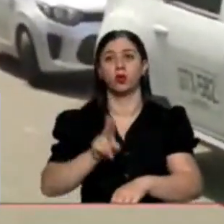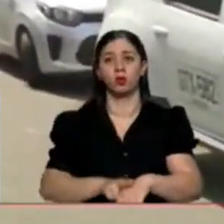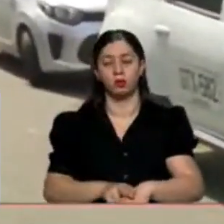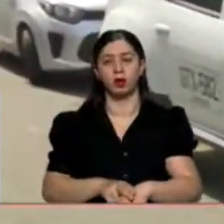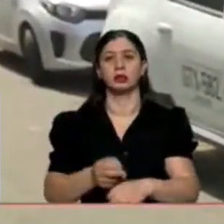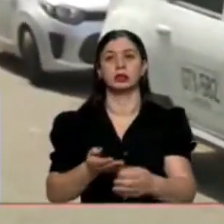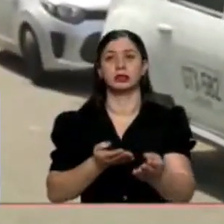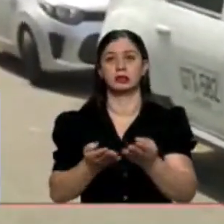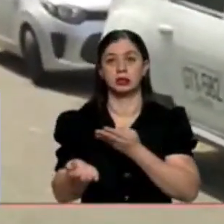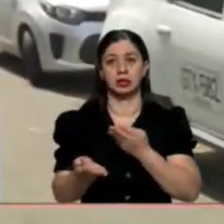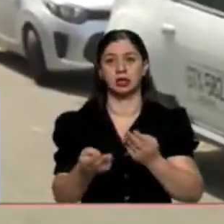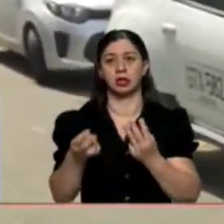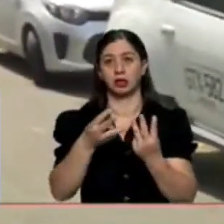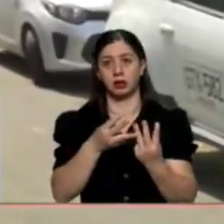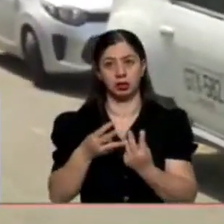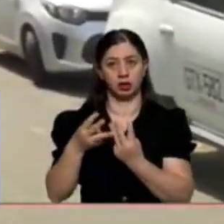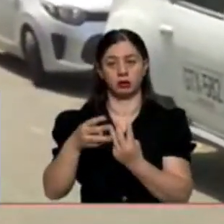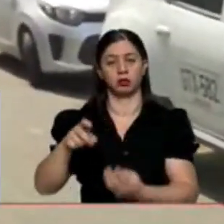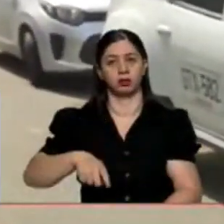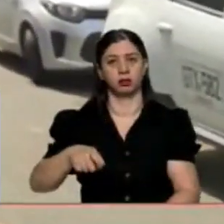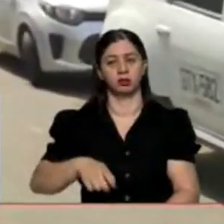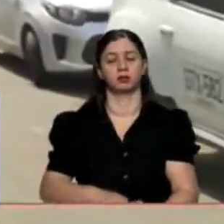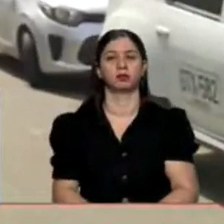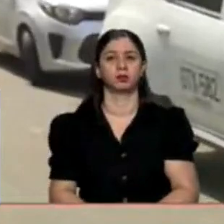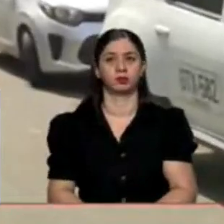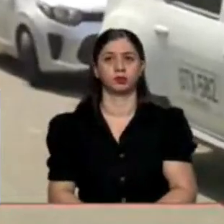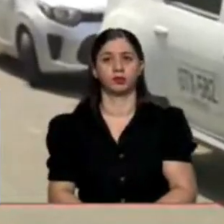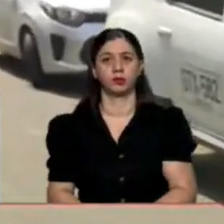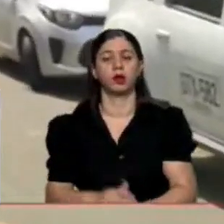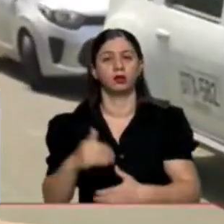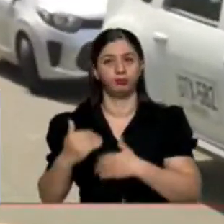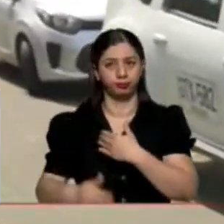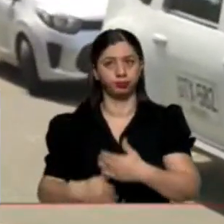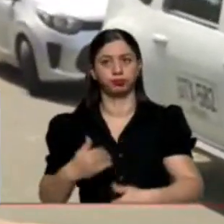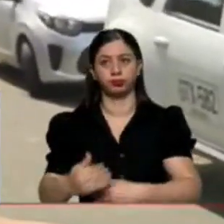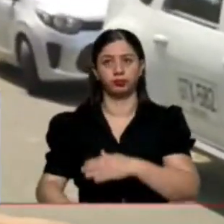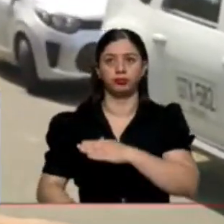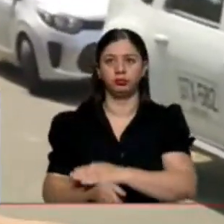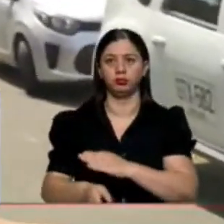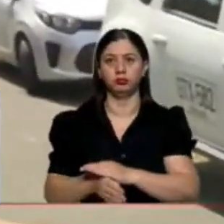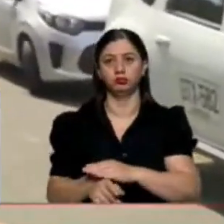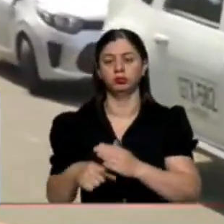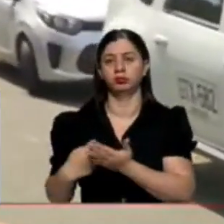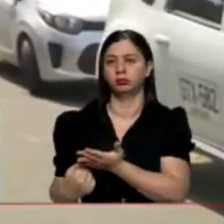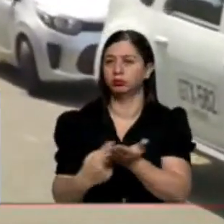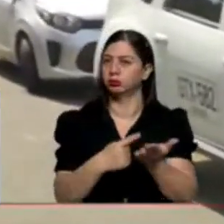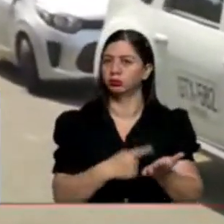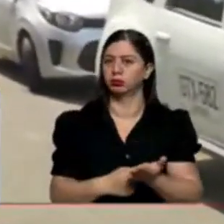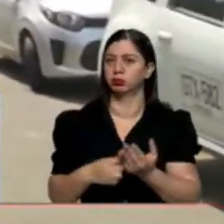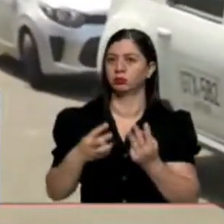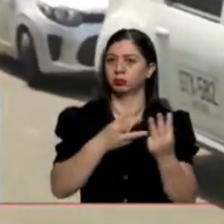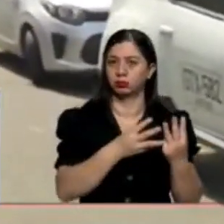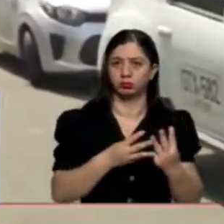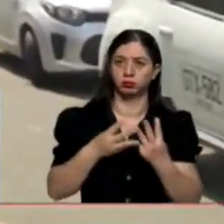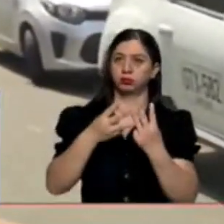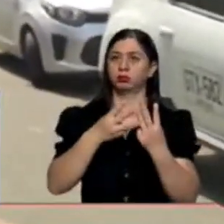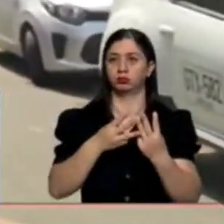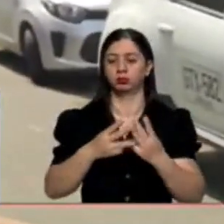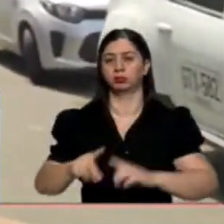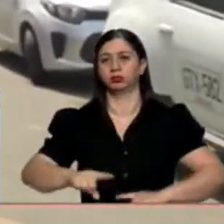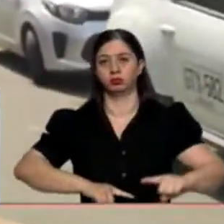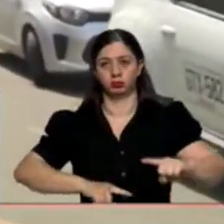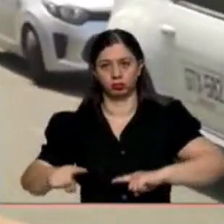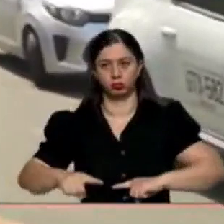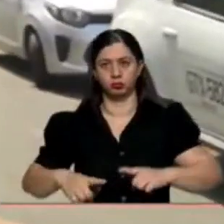se puedan prestar los servicios que en Cali requiere. Pues básicamente en eso vamos a avanzar, en instalar una mesa técnica tanto con el Cali como con la administración